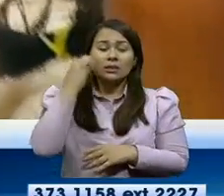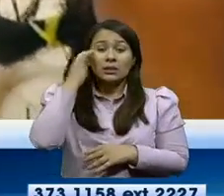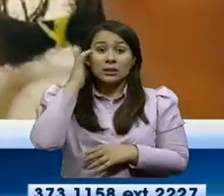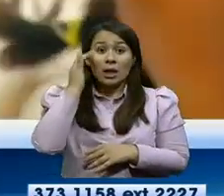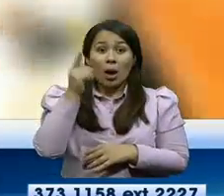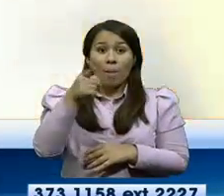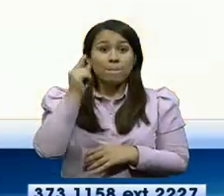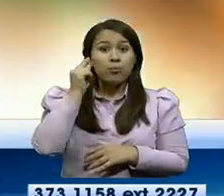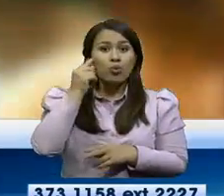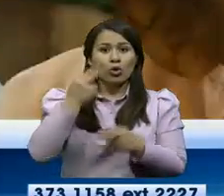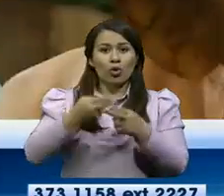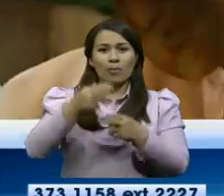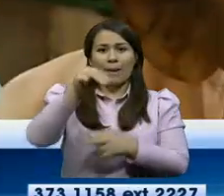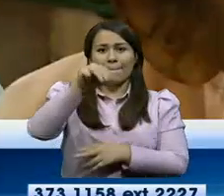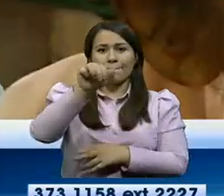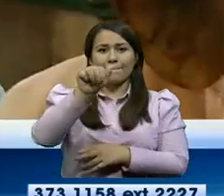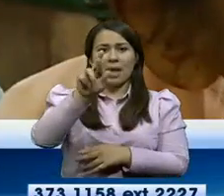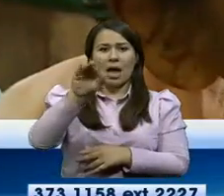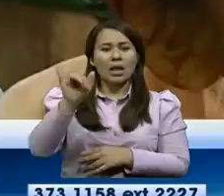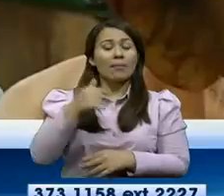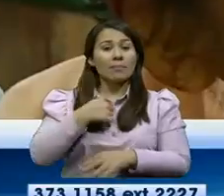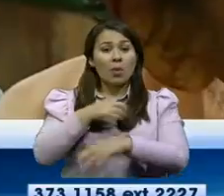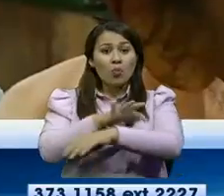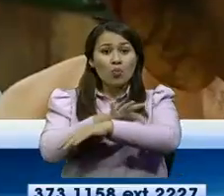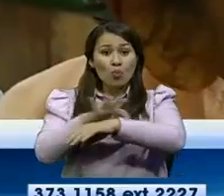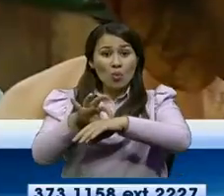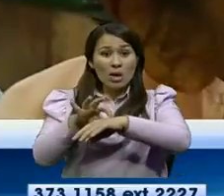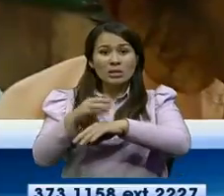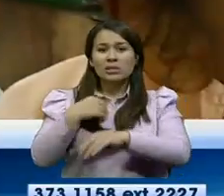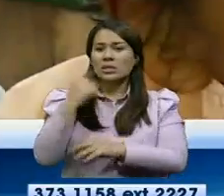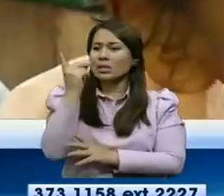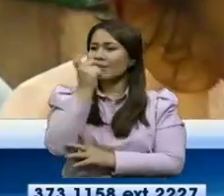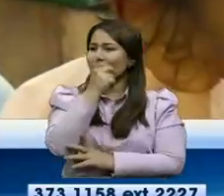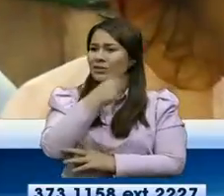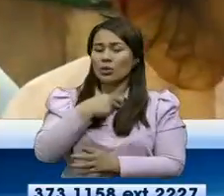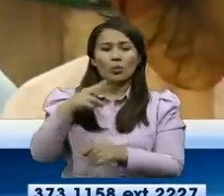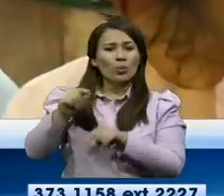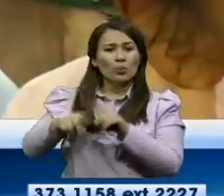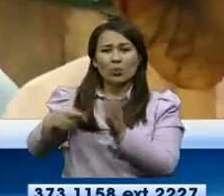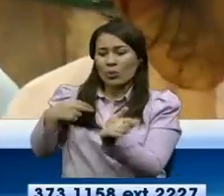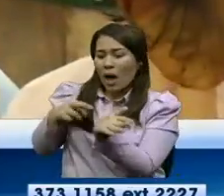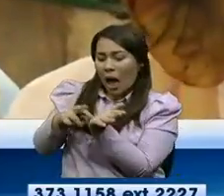María Victoria. Los huesos, no me puedo parar.